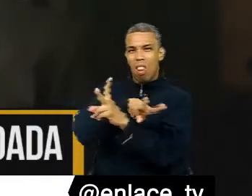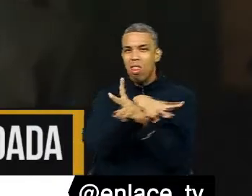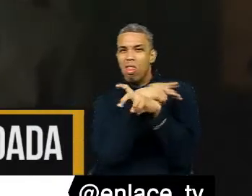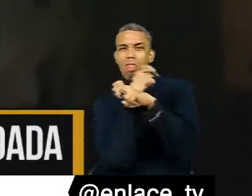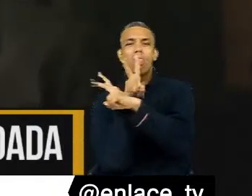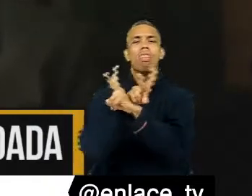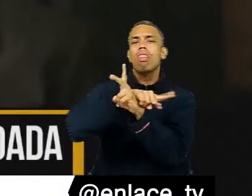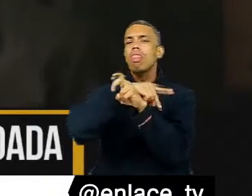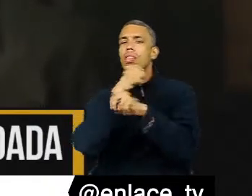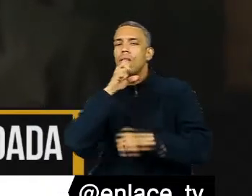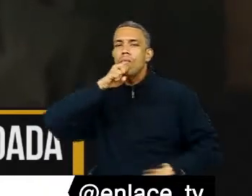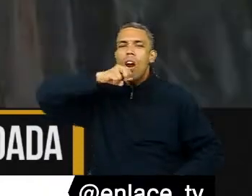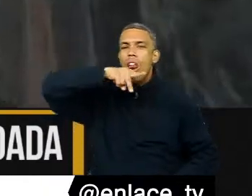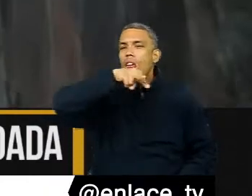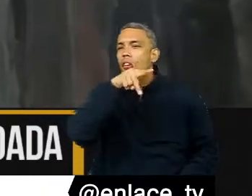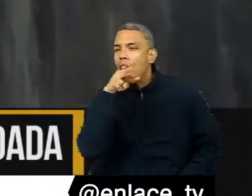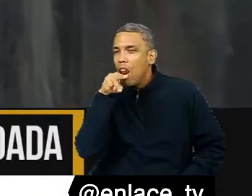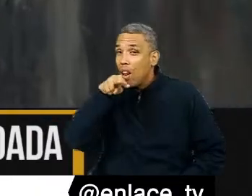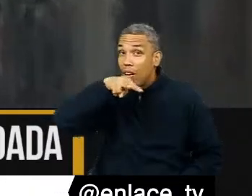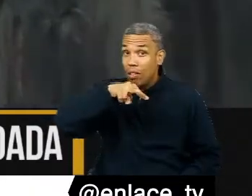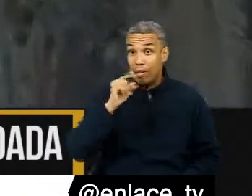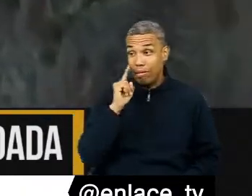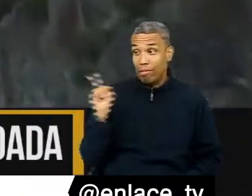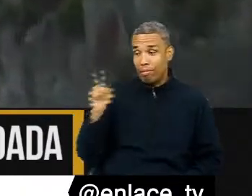there? 6 years.